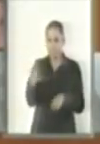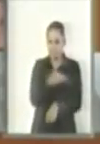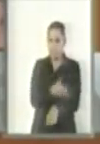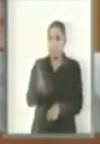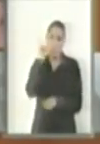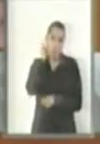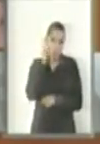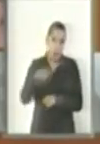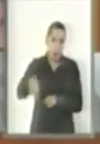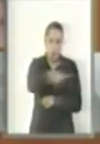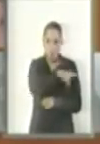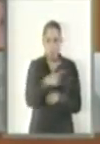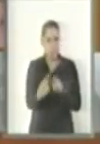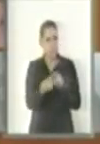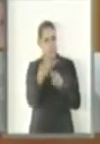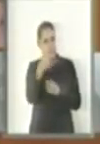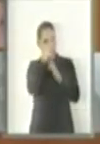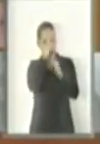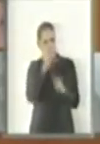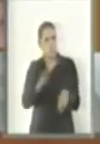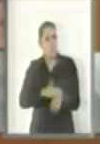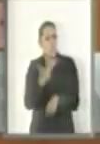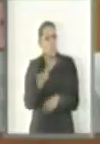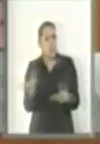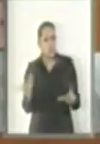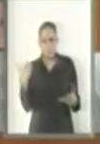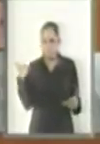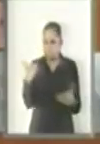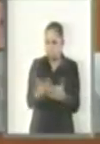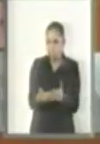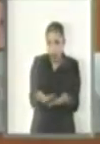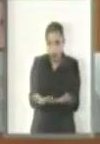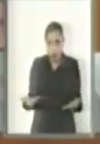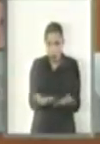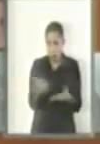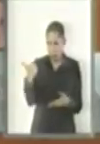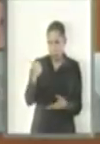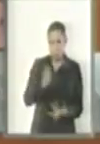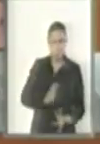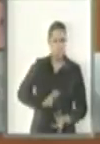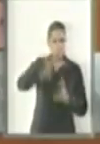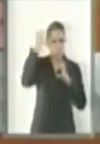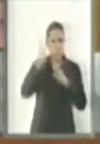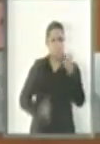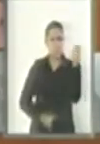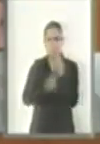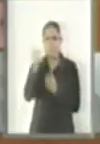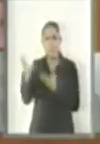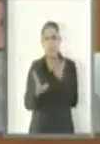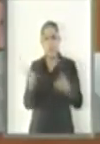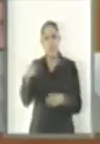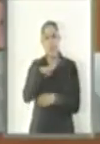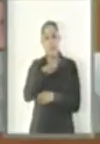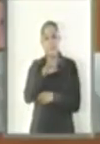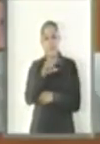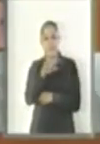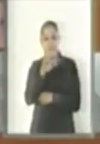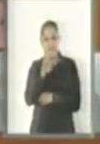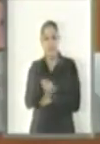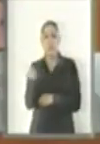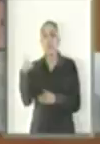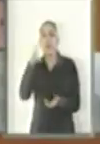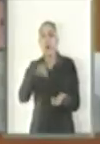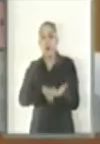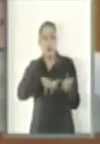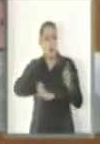y la destrucción de la planta de Pajaritos, hoy Mexichem ha abandonado las instalaciones,